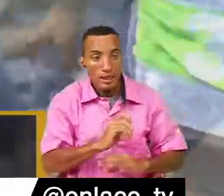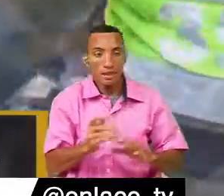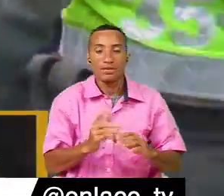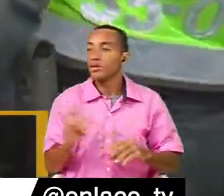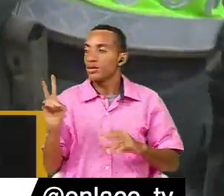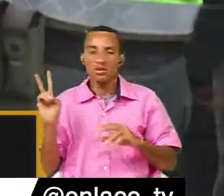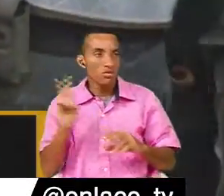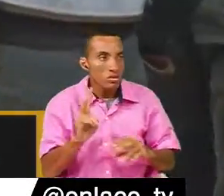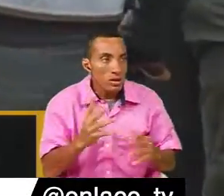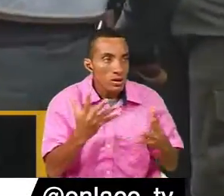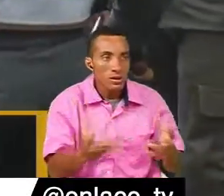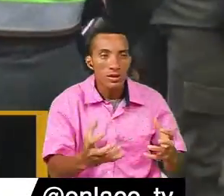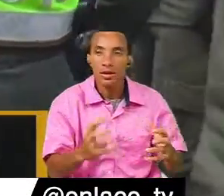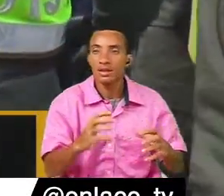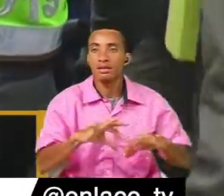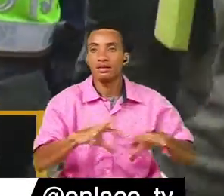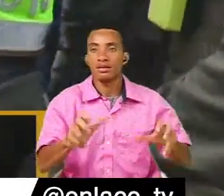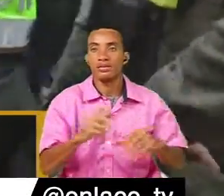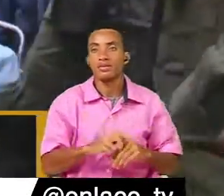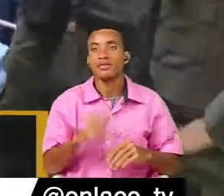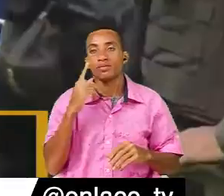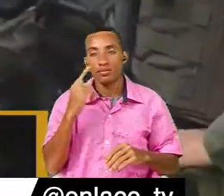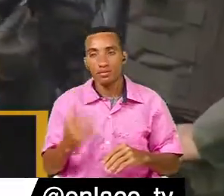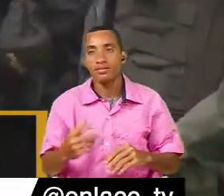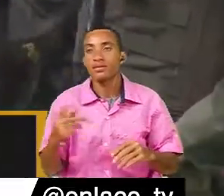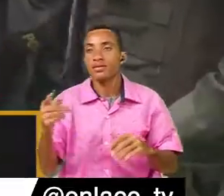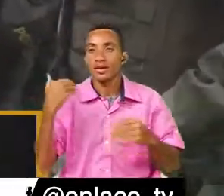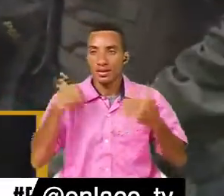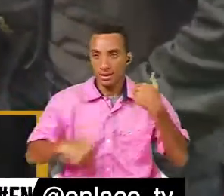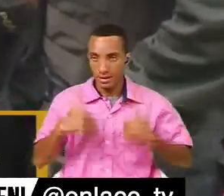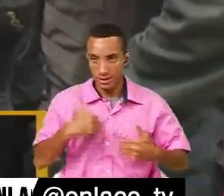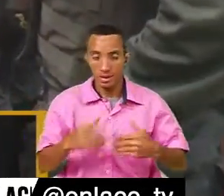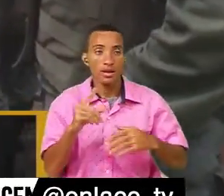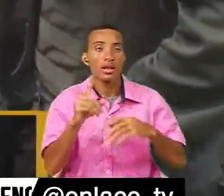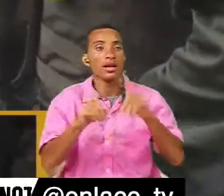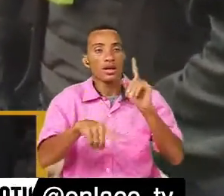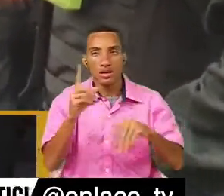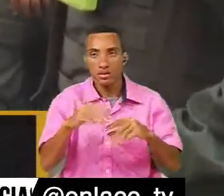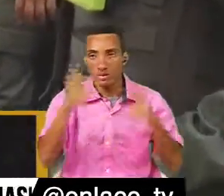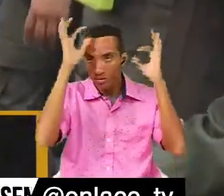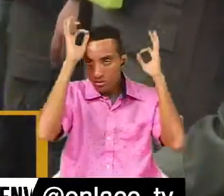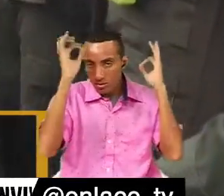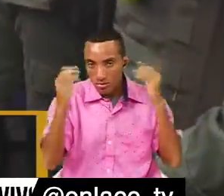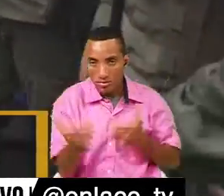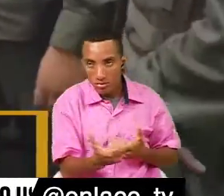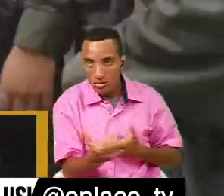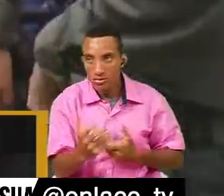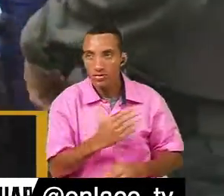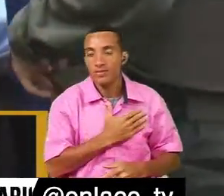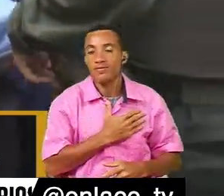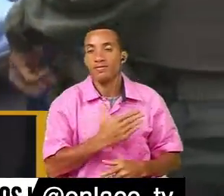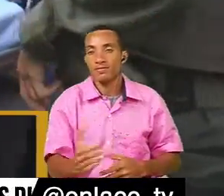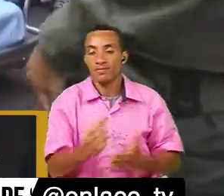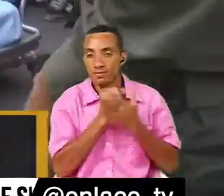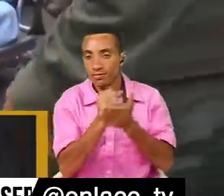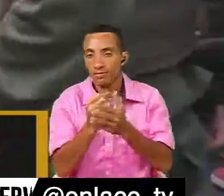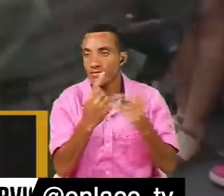la víctima, que resultó herida por los asaltantes, es atendido por miembros de bomberos voluntarios para ser remitido a un